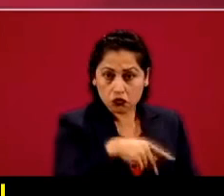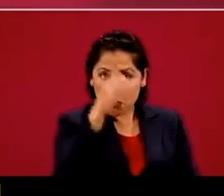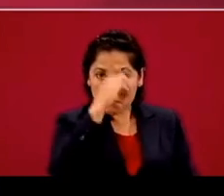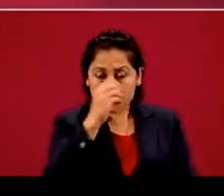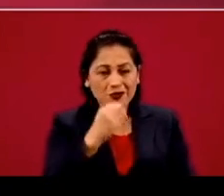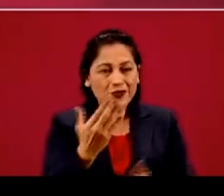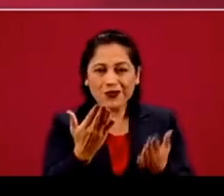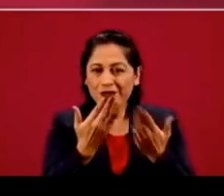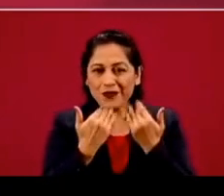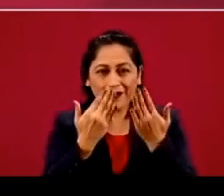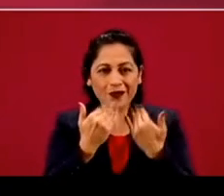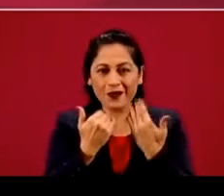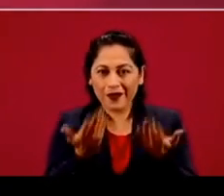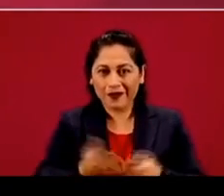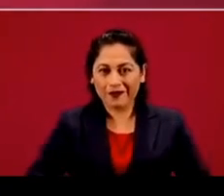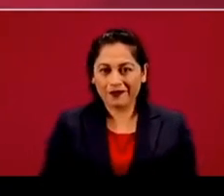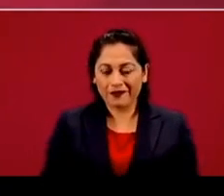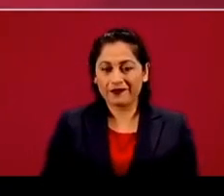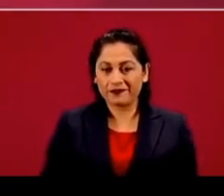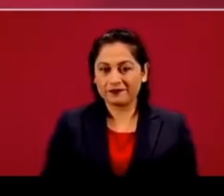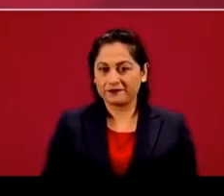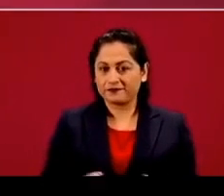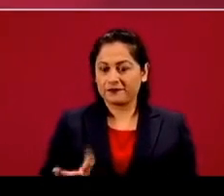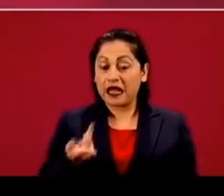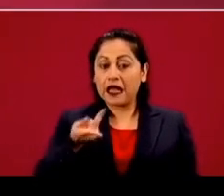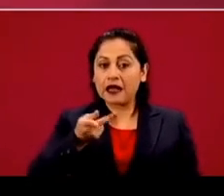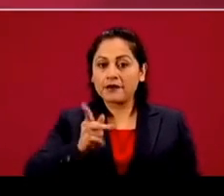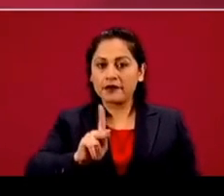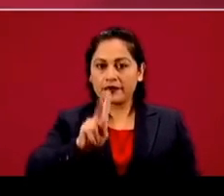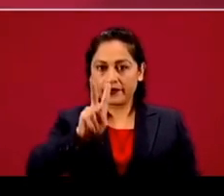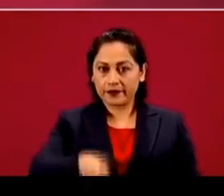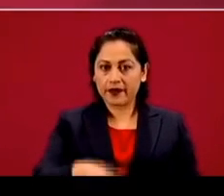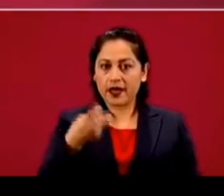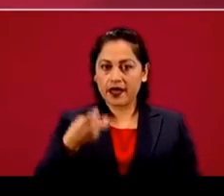siendo algo tan grave.